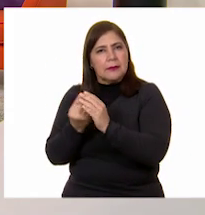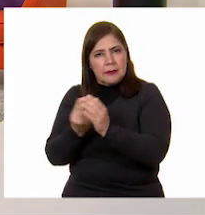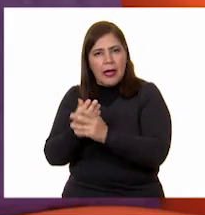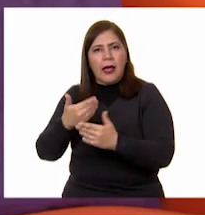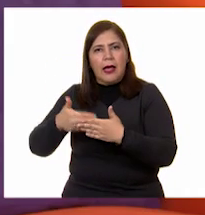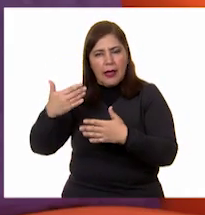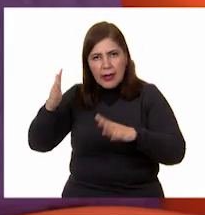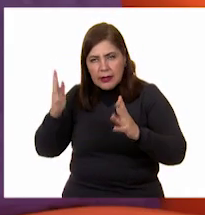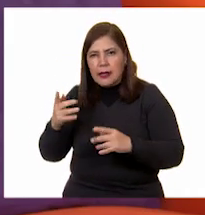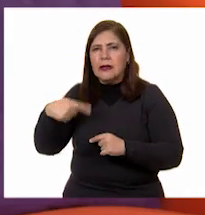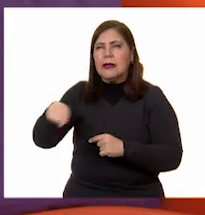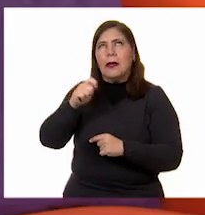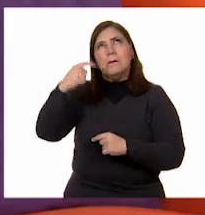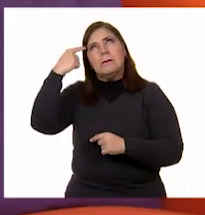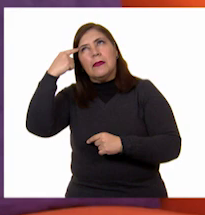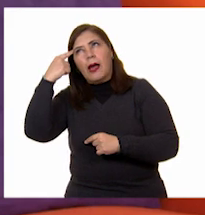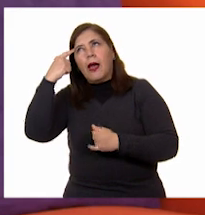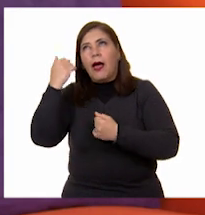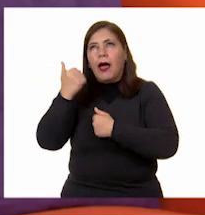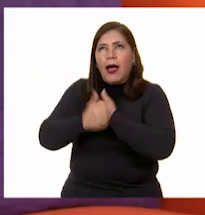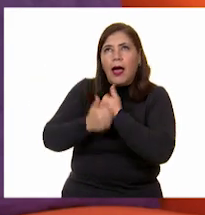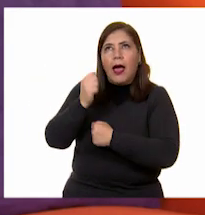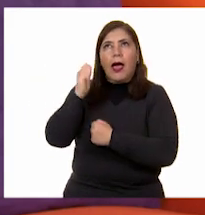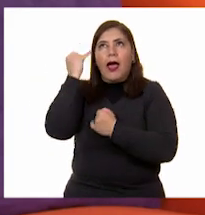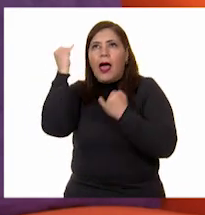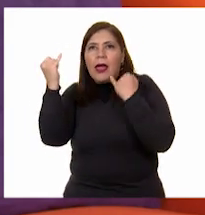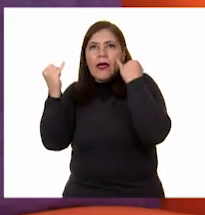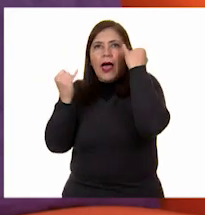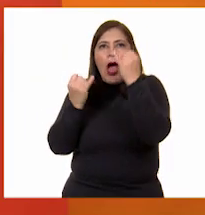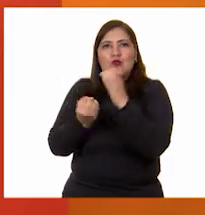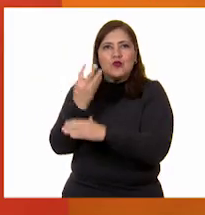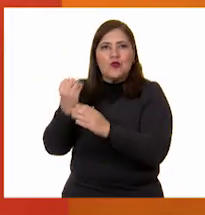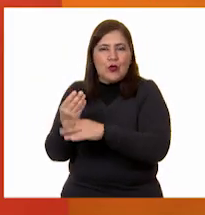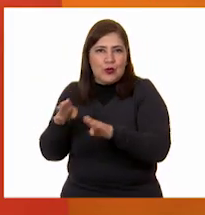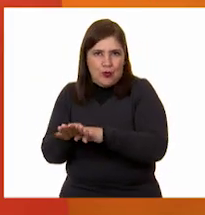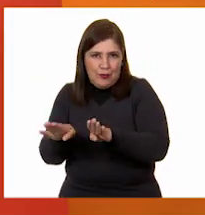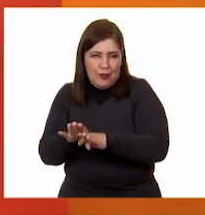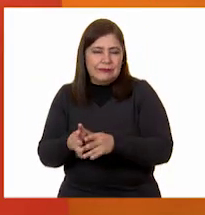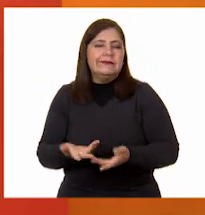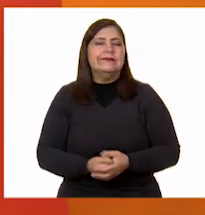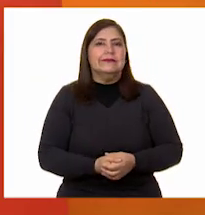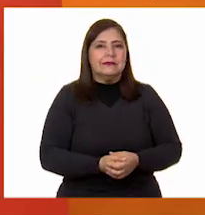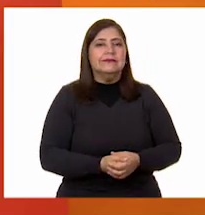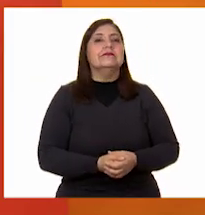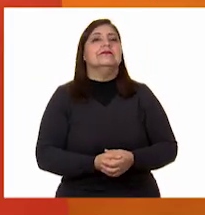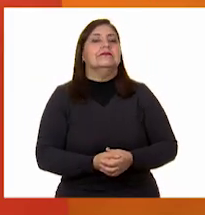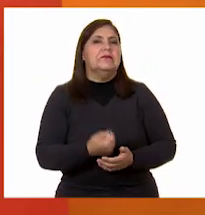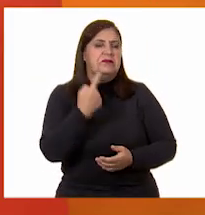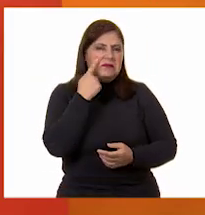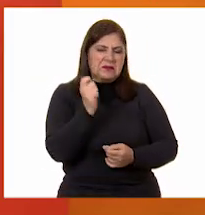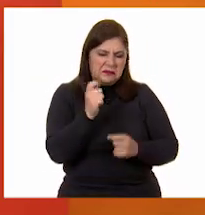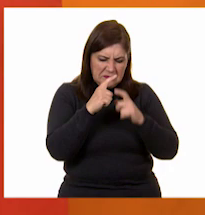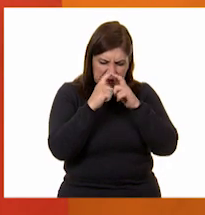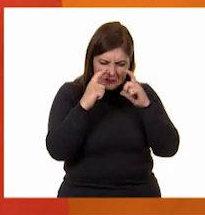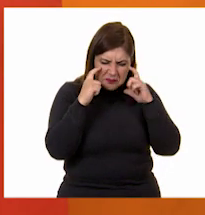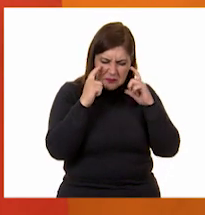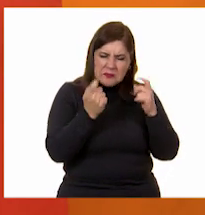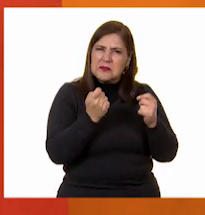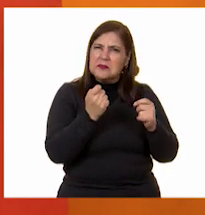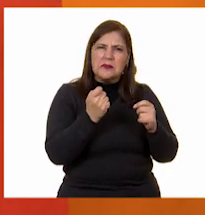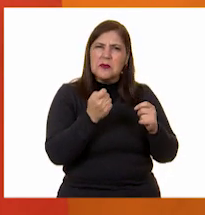la creatividad nos ayudará a encontrar otras estrategias. ¿Y cómo sería utilizar la creatividad en un cubrebocas, por